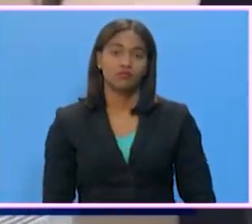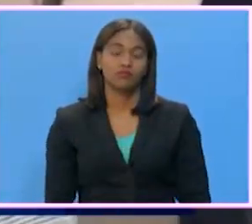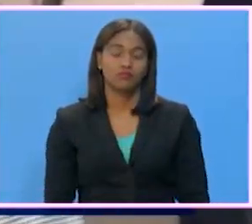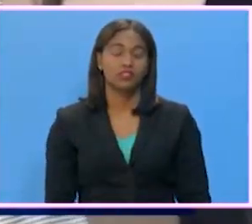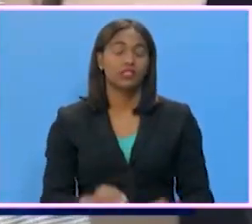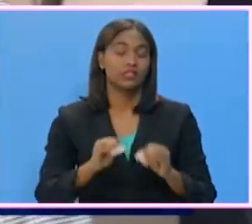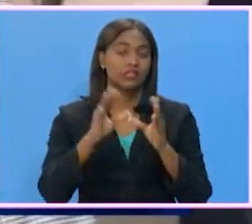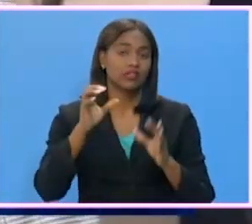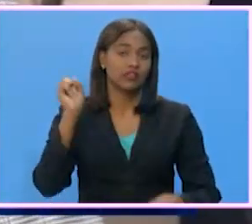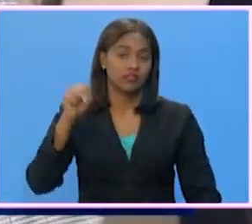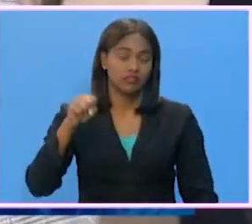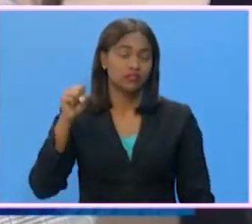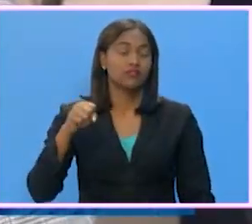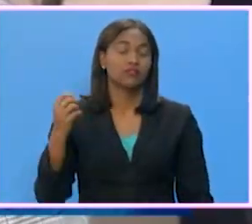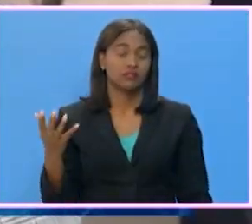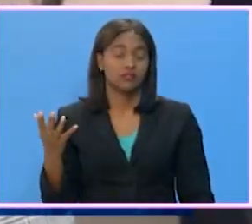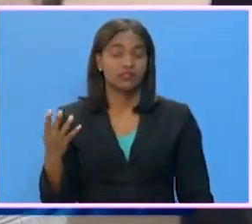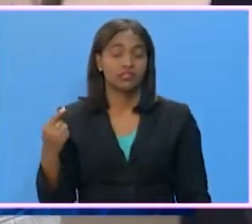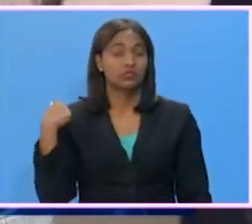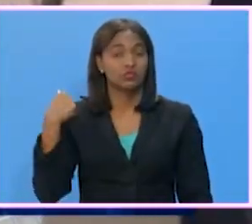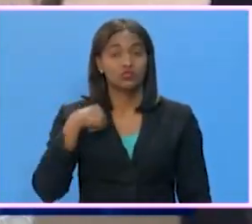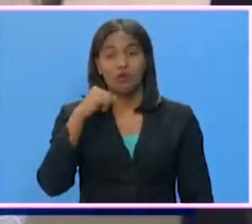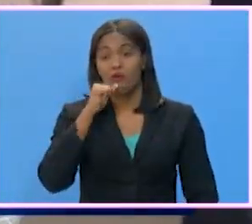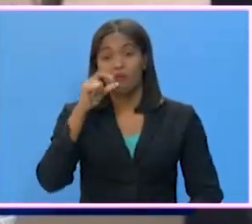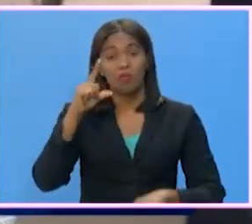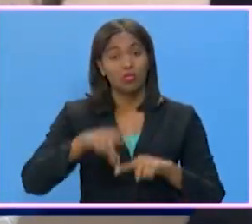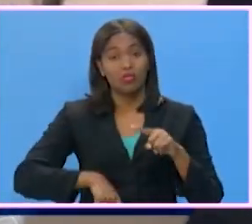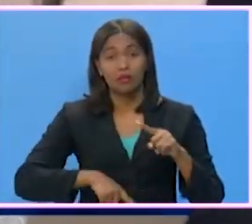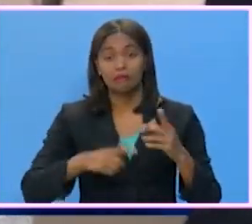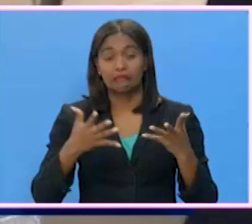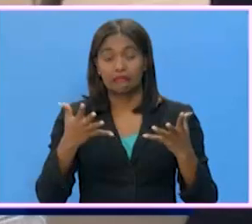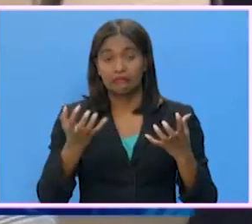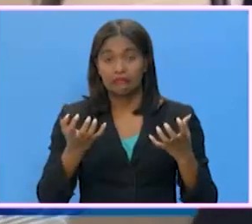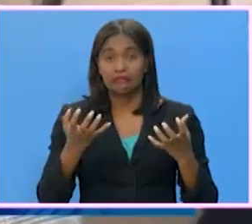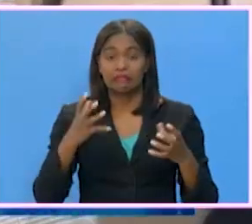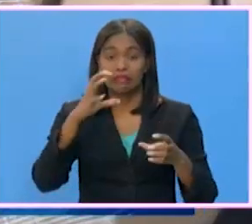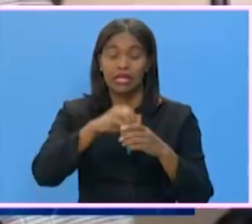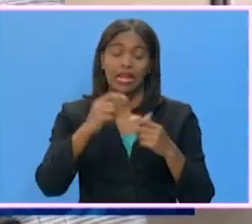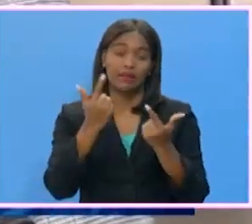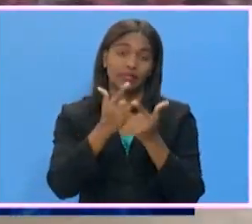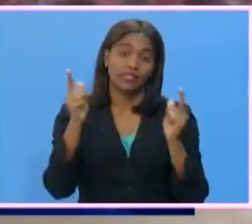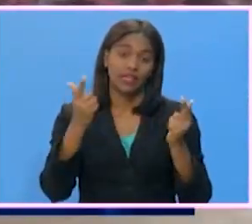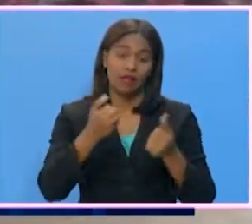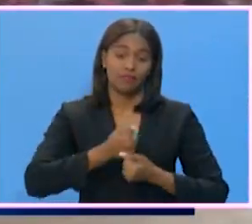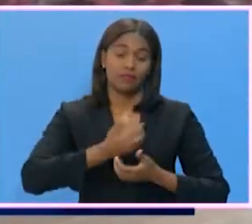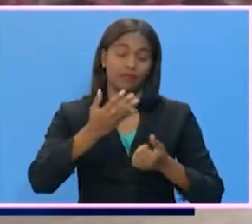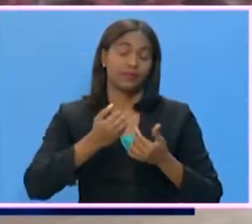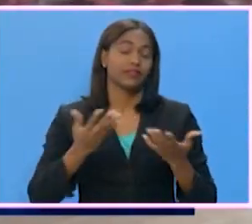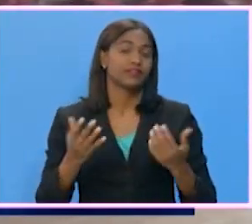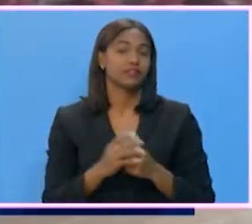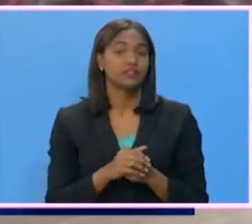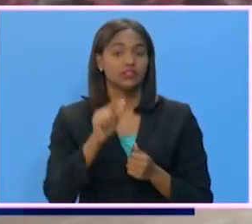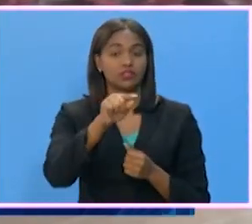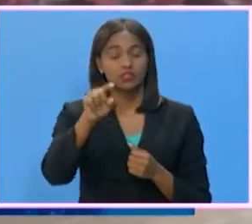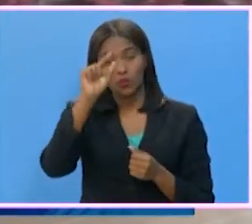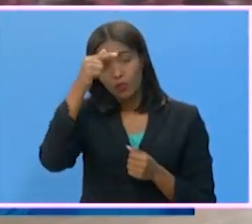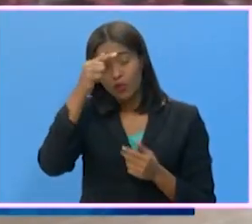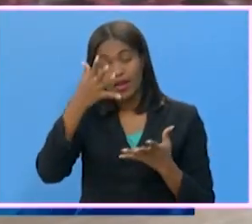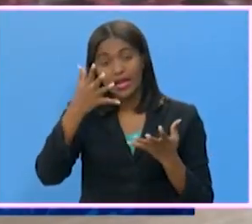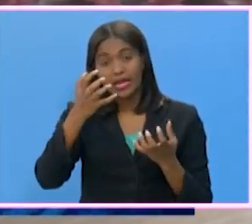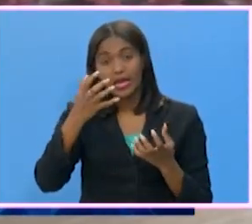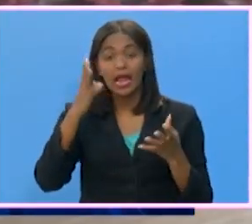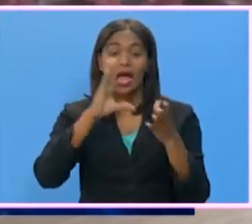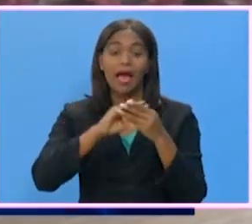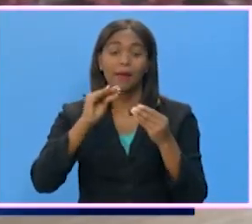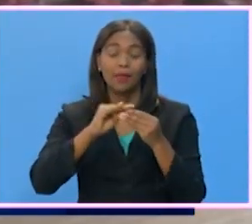Claro que sí, claro que sí. Y no podemos intentar contra la libertad de expresión. A los gobiernos les gusta que uno no diga y que